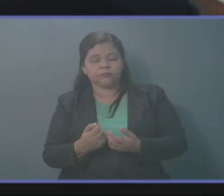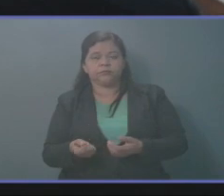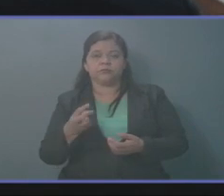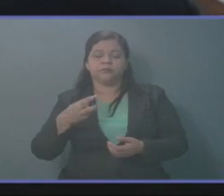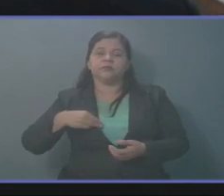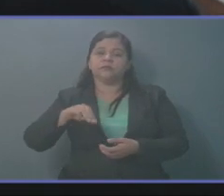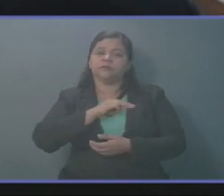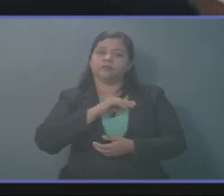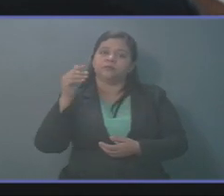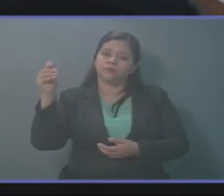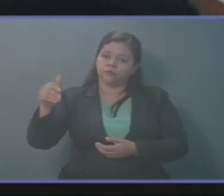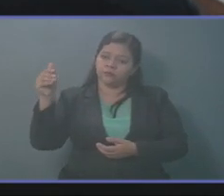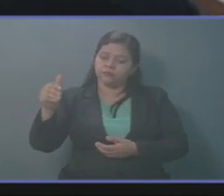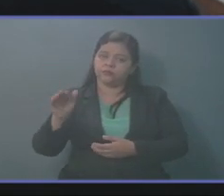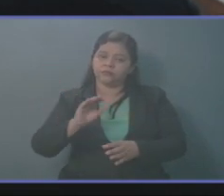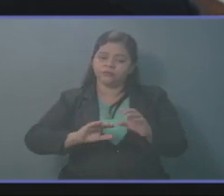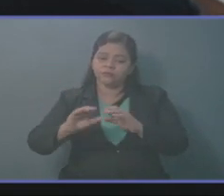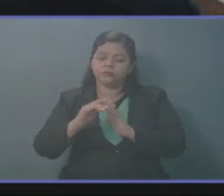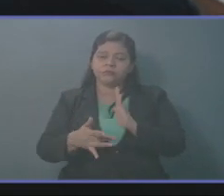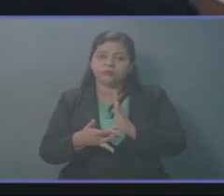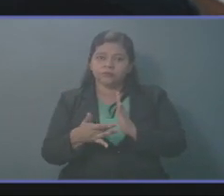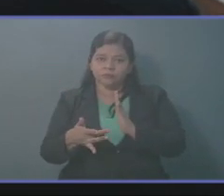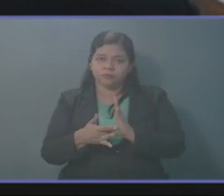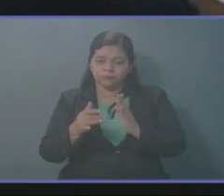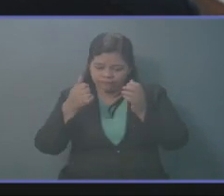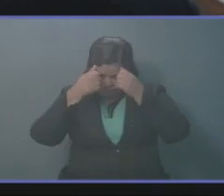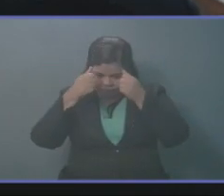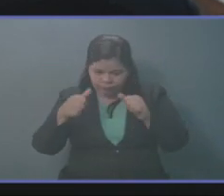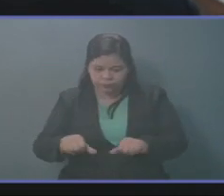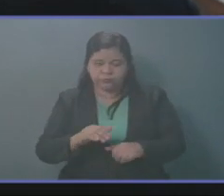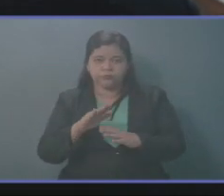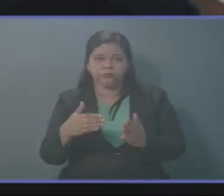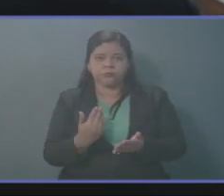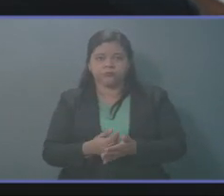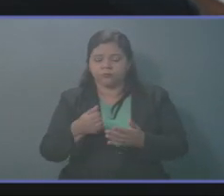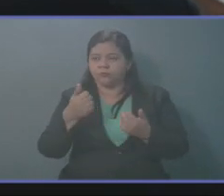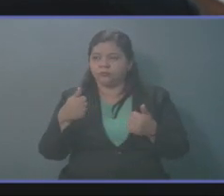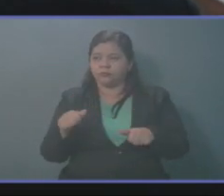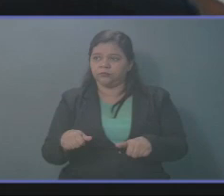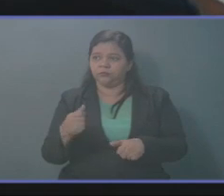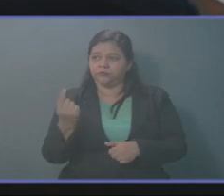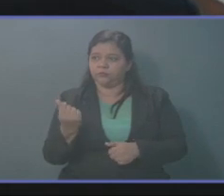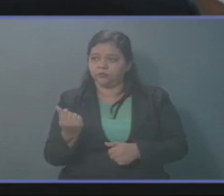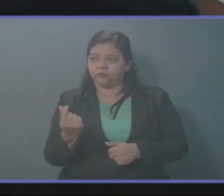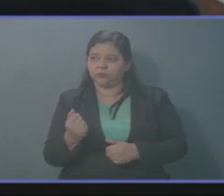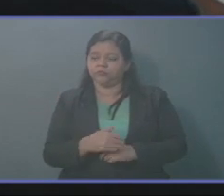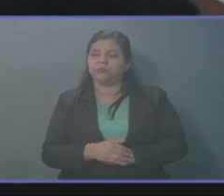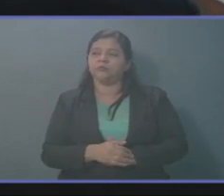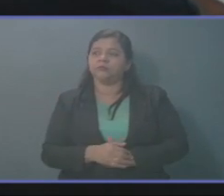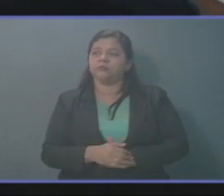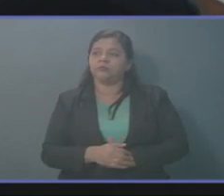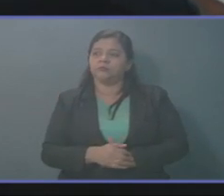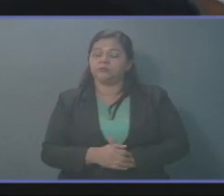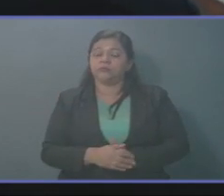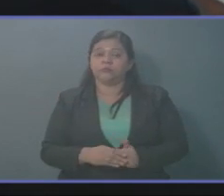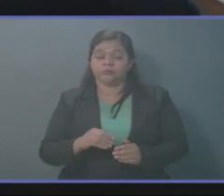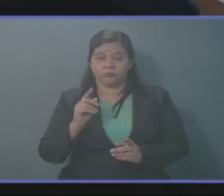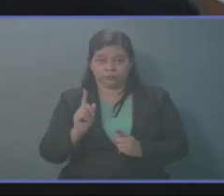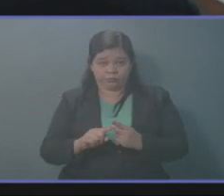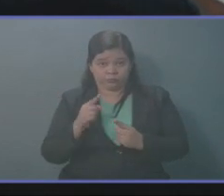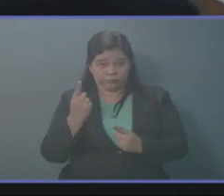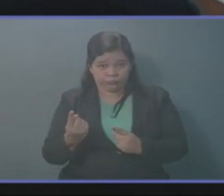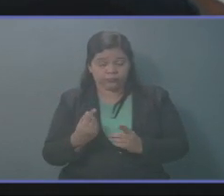de Educación, Ciencia y Tecnología de que se apruebe el mencionado acuerdo financiero. Una de las primeras